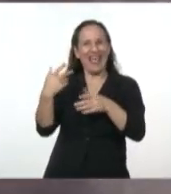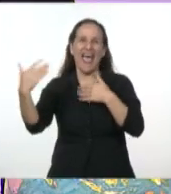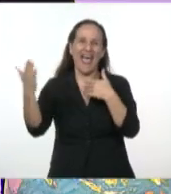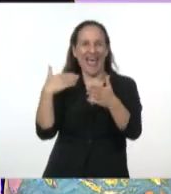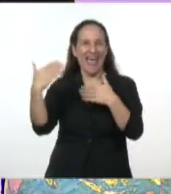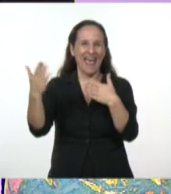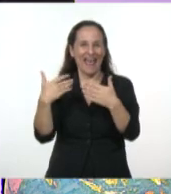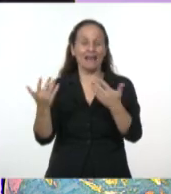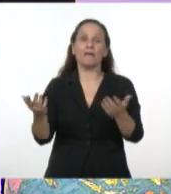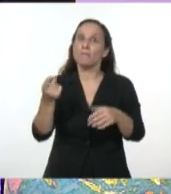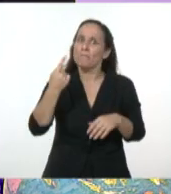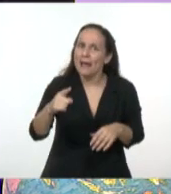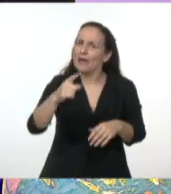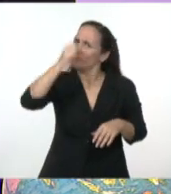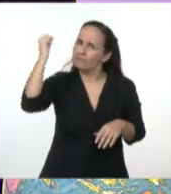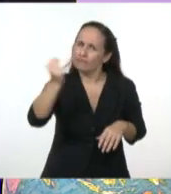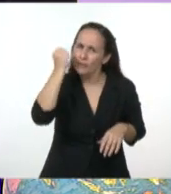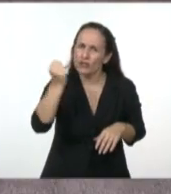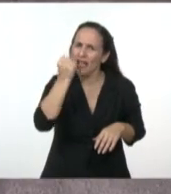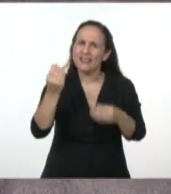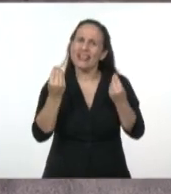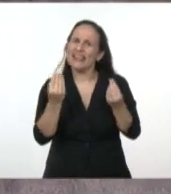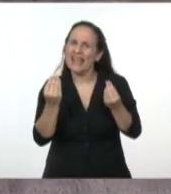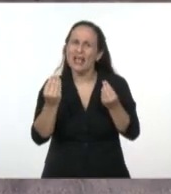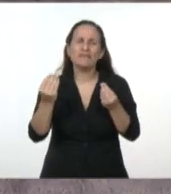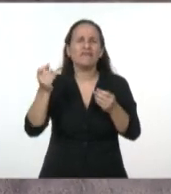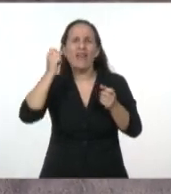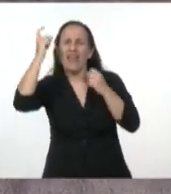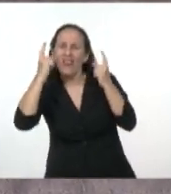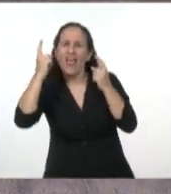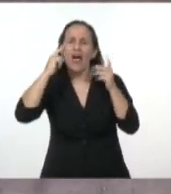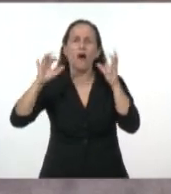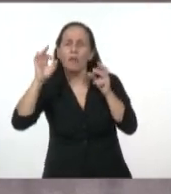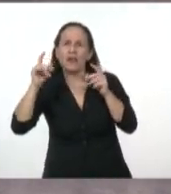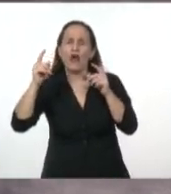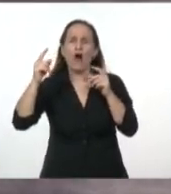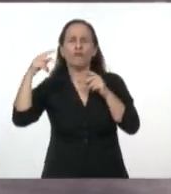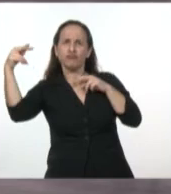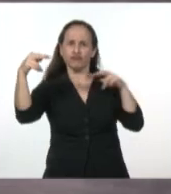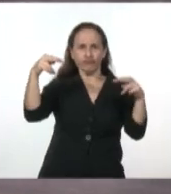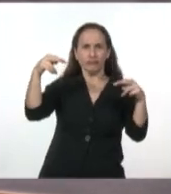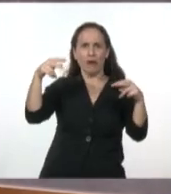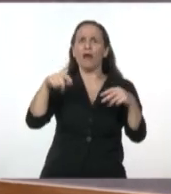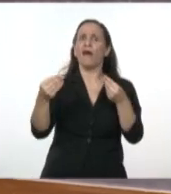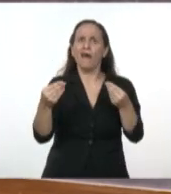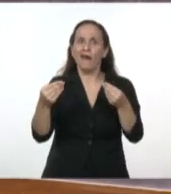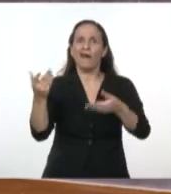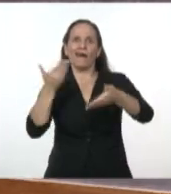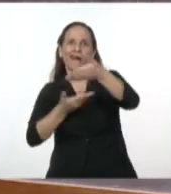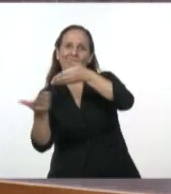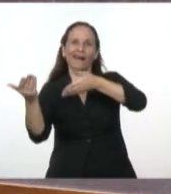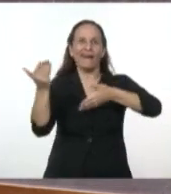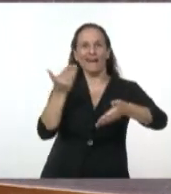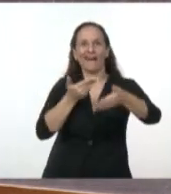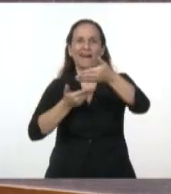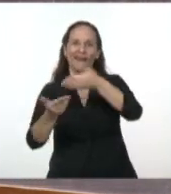en cuenta que los puntos de vista y los diferentes argumentos se van a encontrar en este momento del diálogo, en el ida y vuelta. Yo